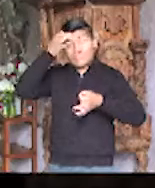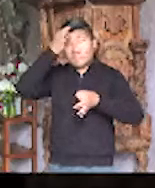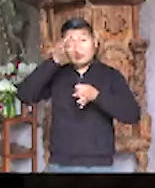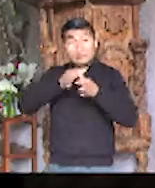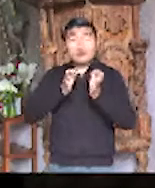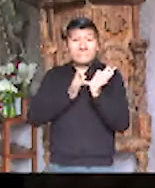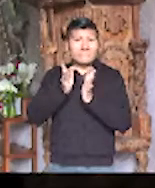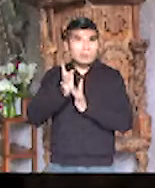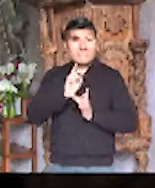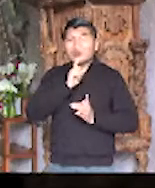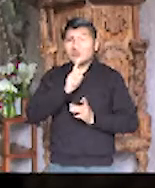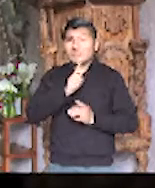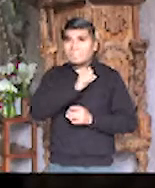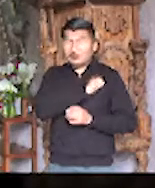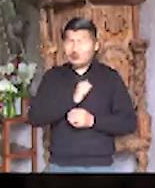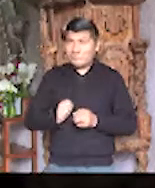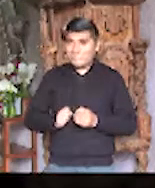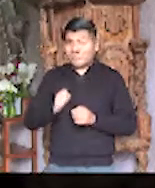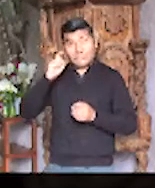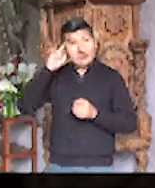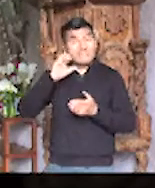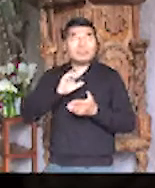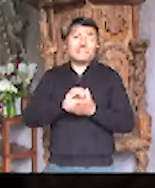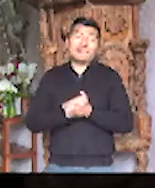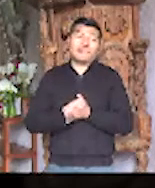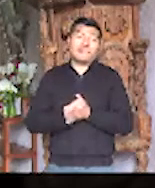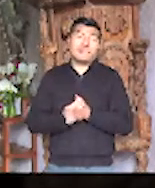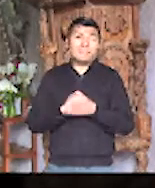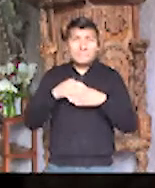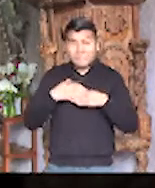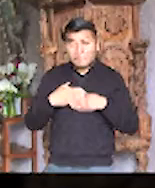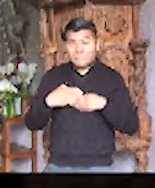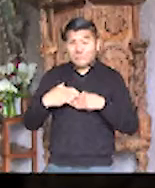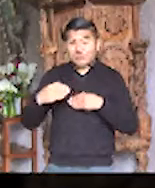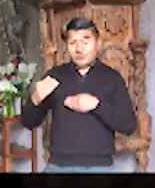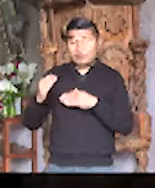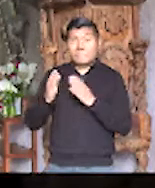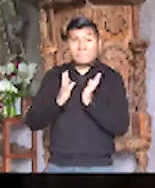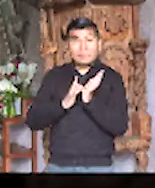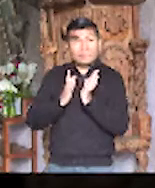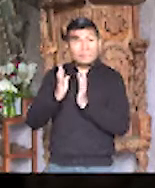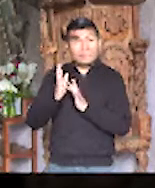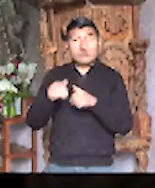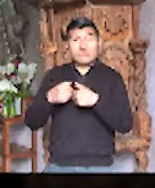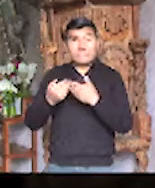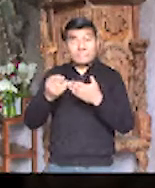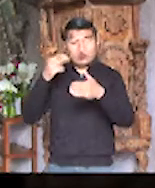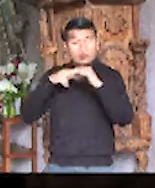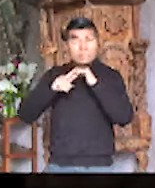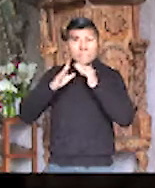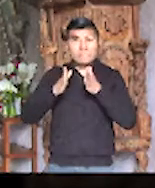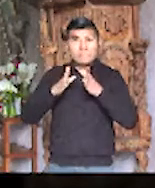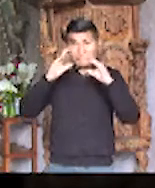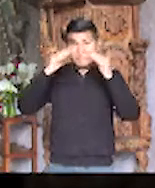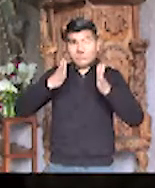es el señor creyeron pasaron de jesús como profeta maestro